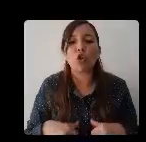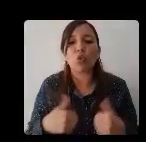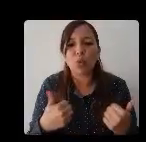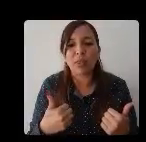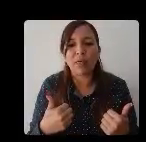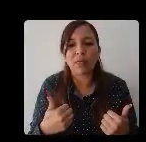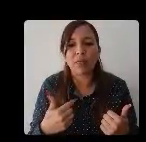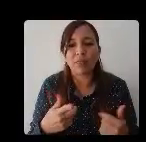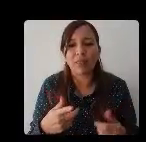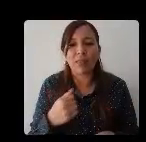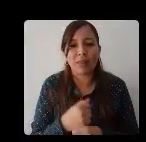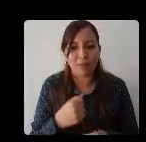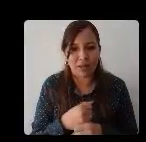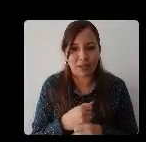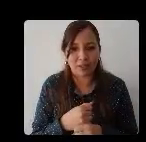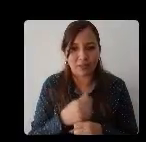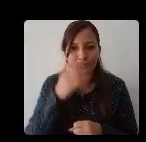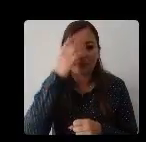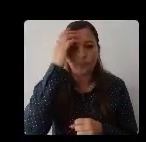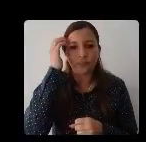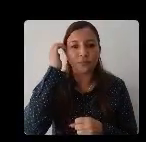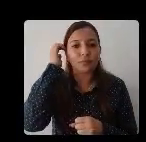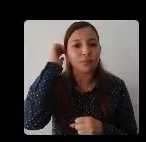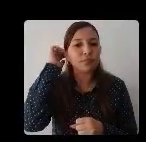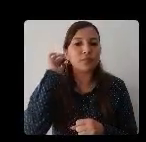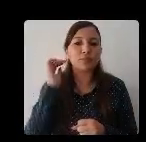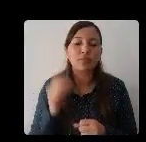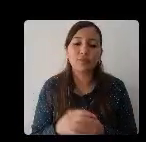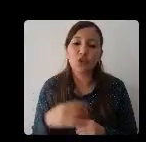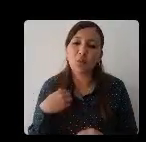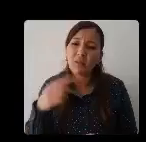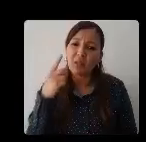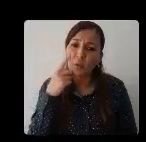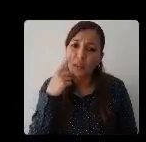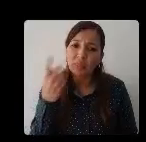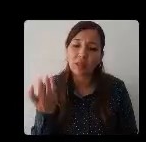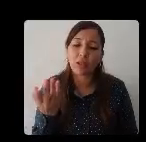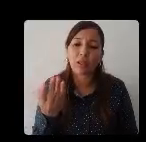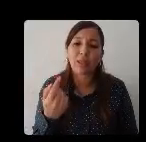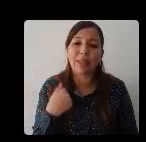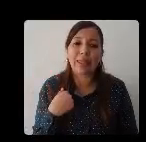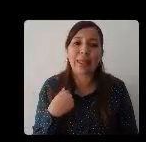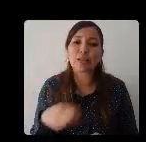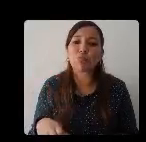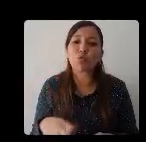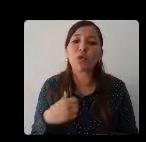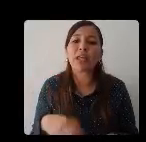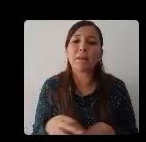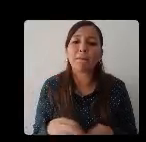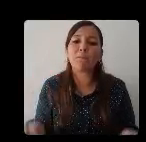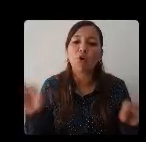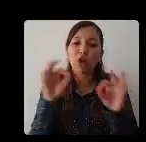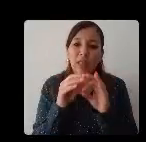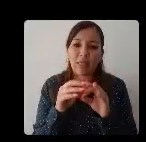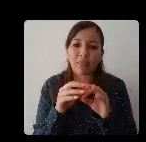¿no? Lo que nunca se va a ir de repente. Pero lo que es el turismo, no sabemos si ahora pasa esto, se va y otra vez, de acá